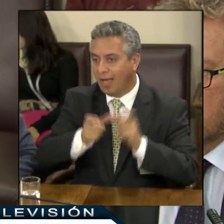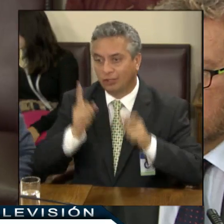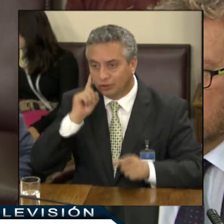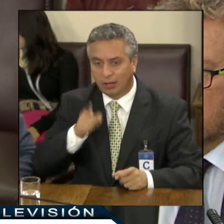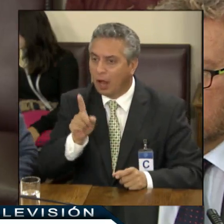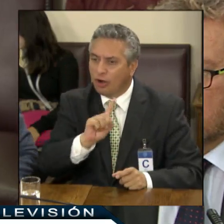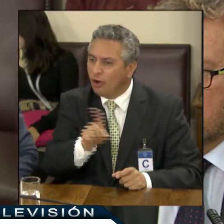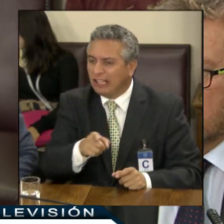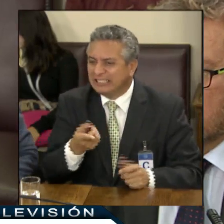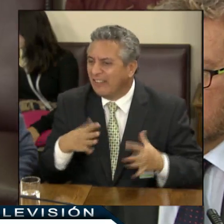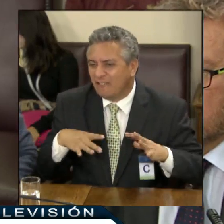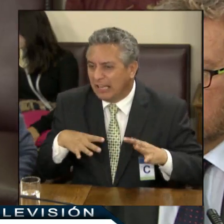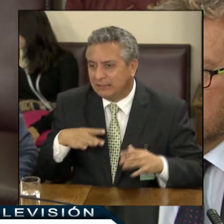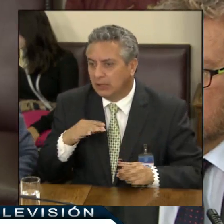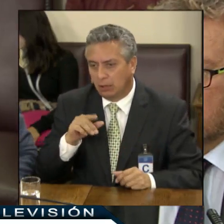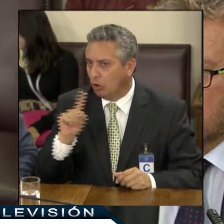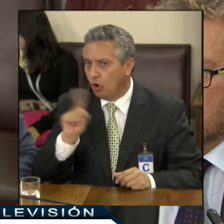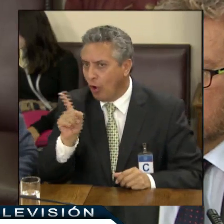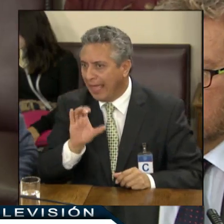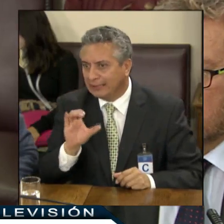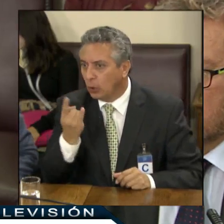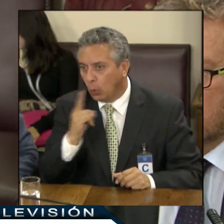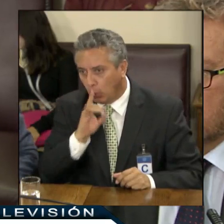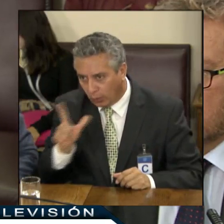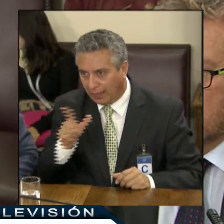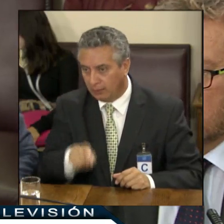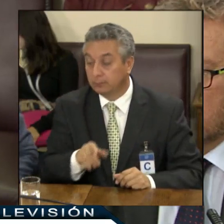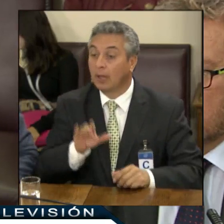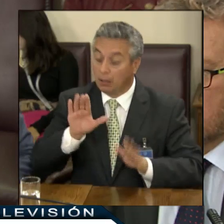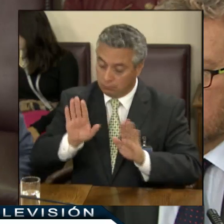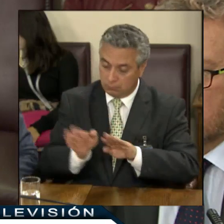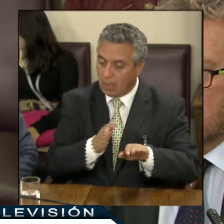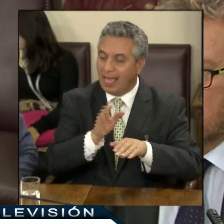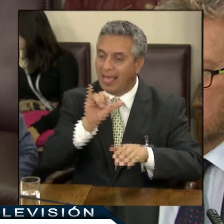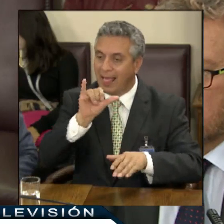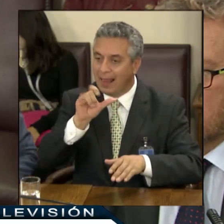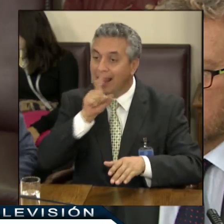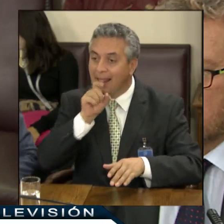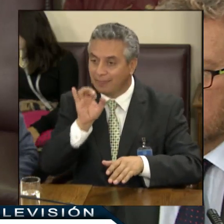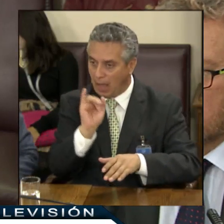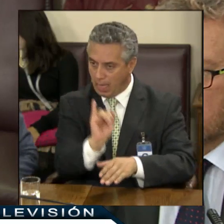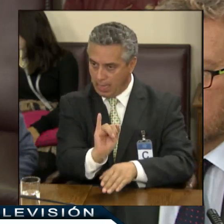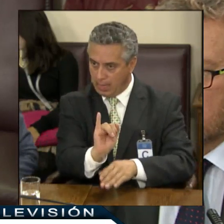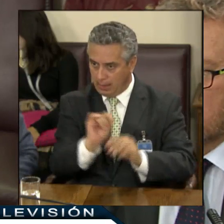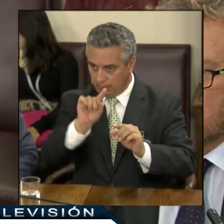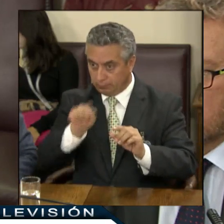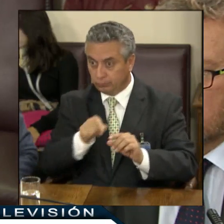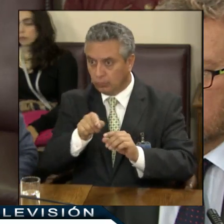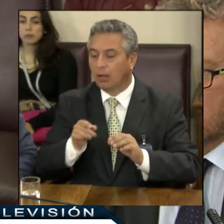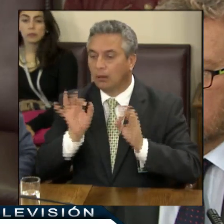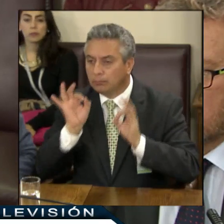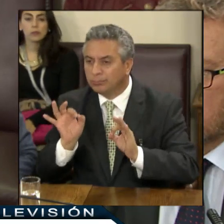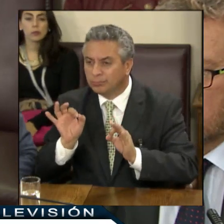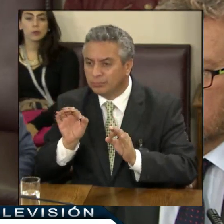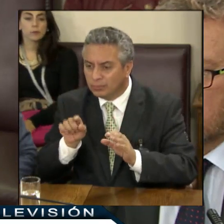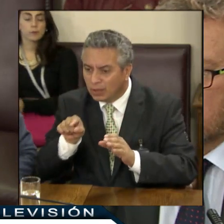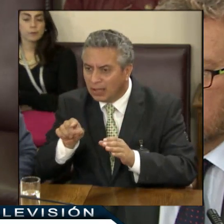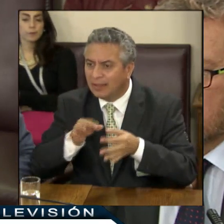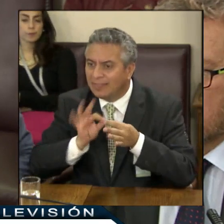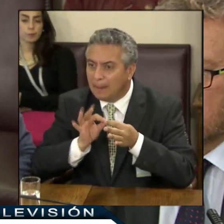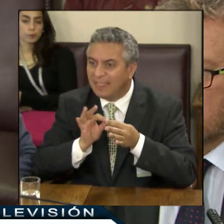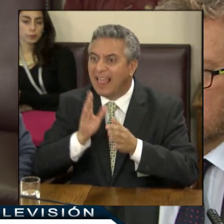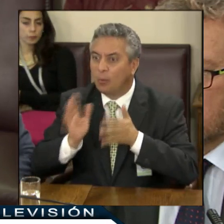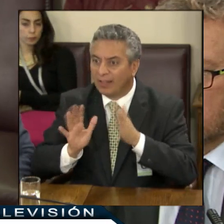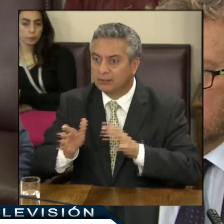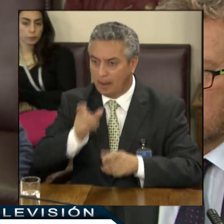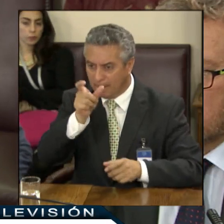feliz ni útil esa definición y la letra i nosotros proponemos para este artículo 6 la definición de intérpretes de lengua de señas chilenas señalando que